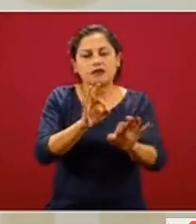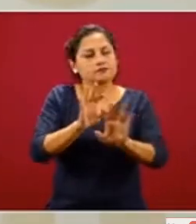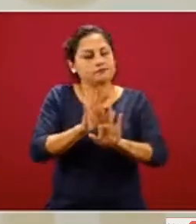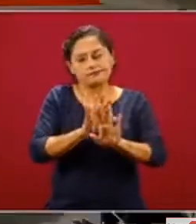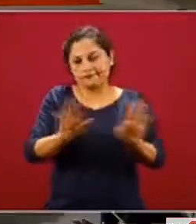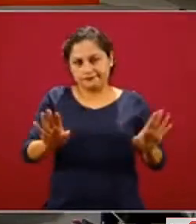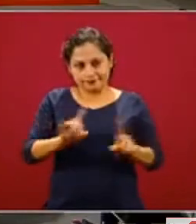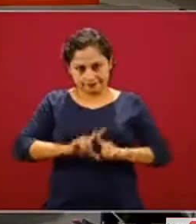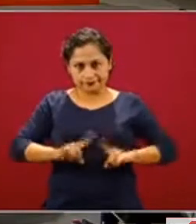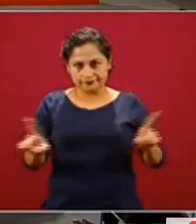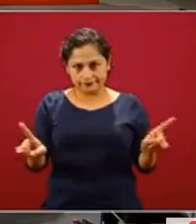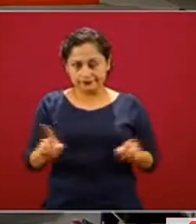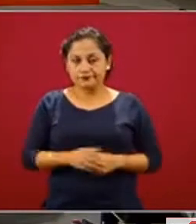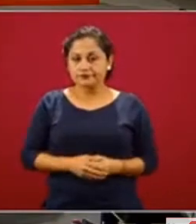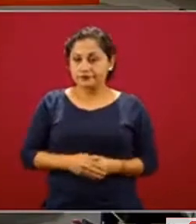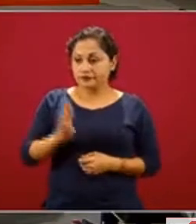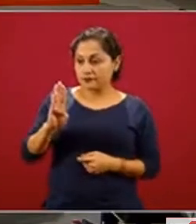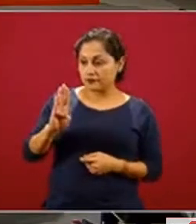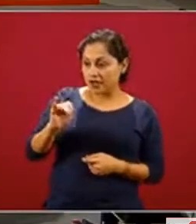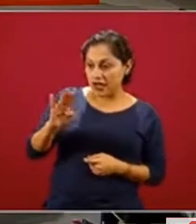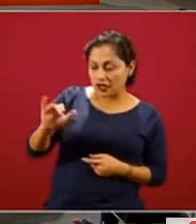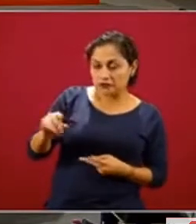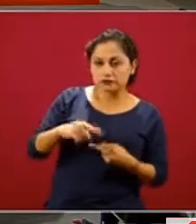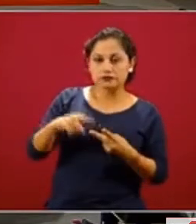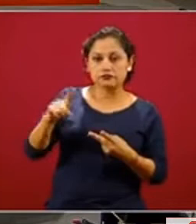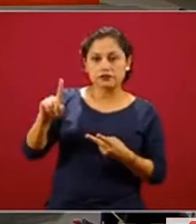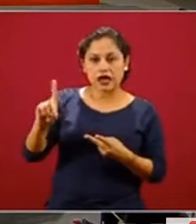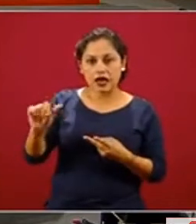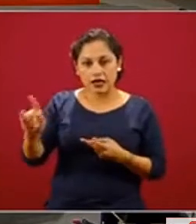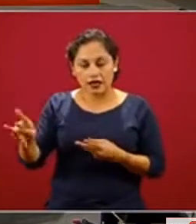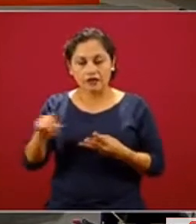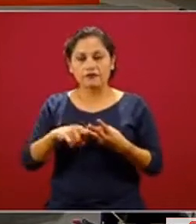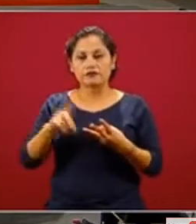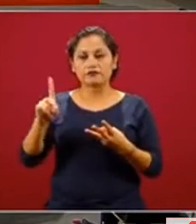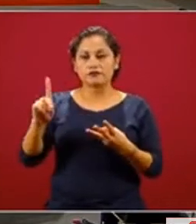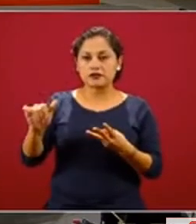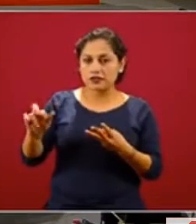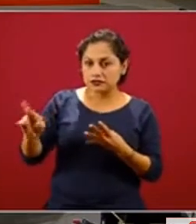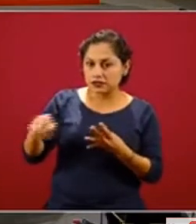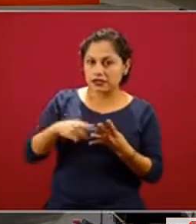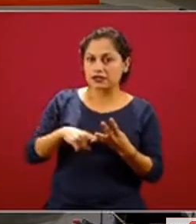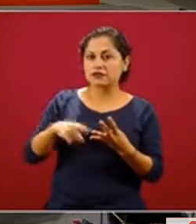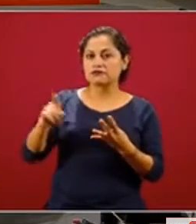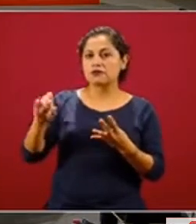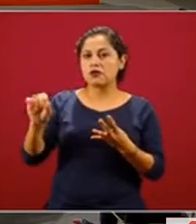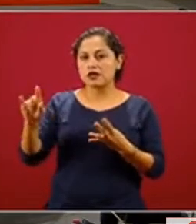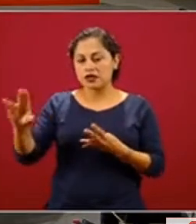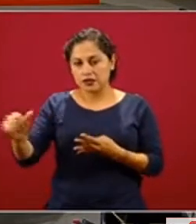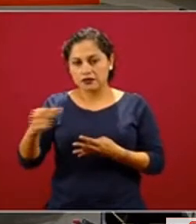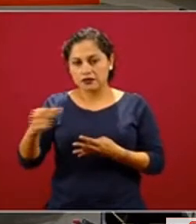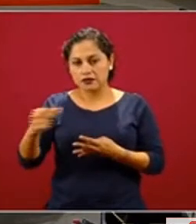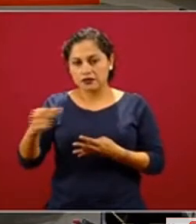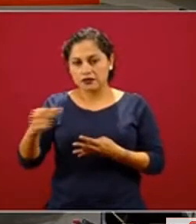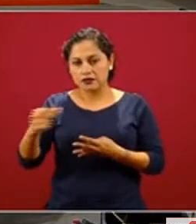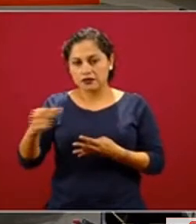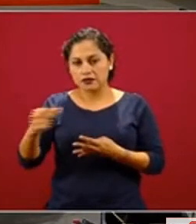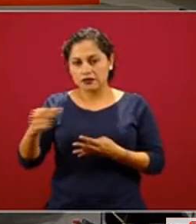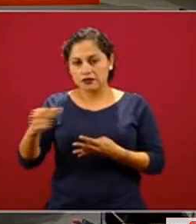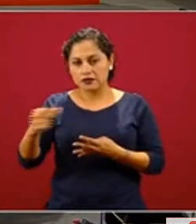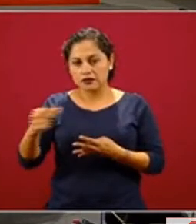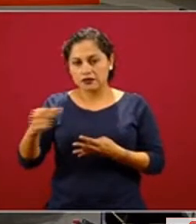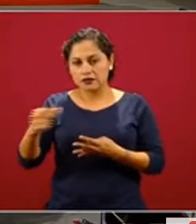Aguirre, Alejandro, Araceli Aranday, Daniela Pastrana, Olinka, Nuria.